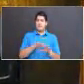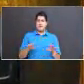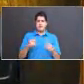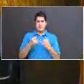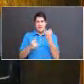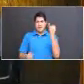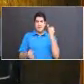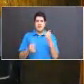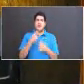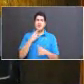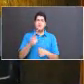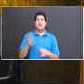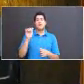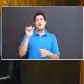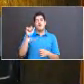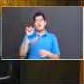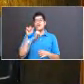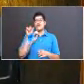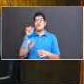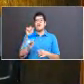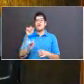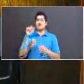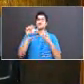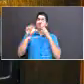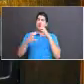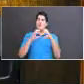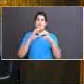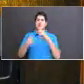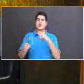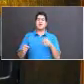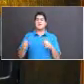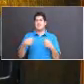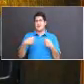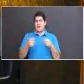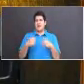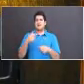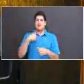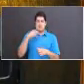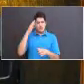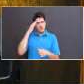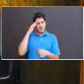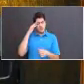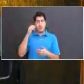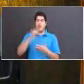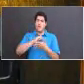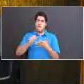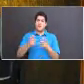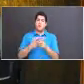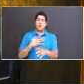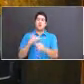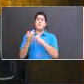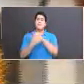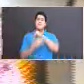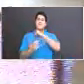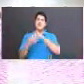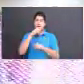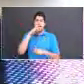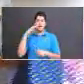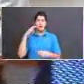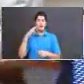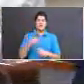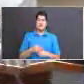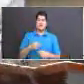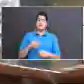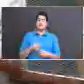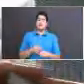y así comunica. Comuníquese y cúmplase, y yo lo sello y lo firmo con mi sangre. ¿Y qué? Así lo dijo él, pues.